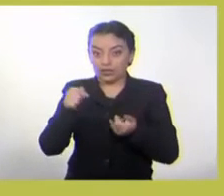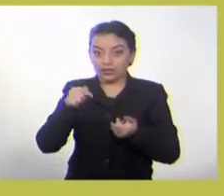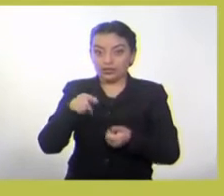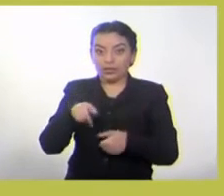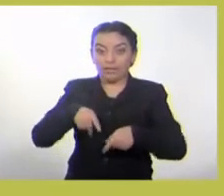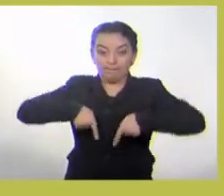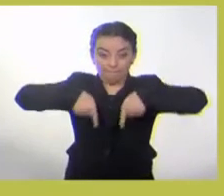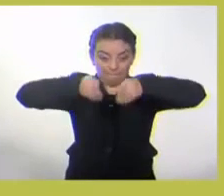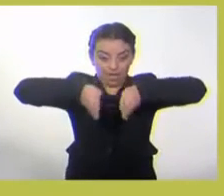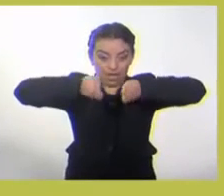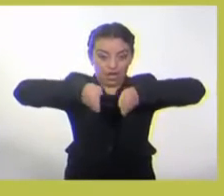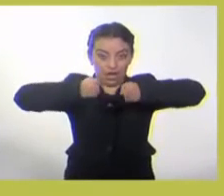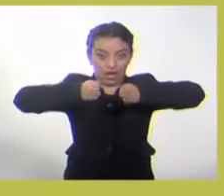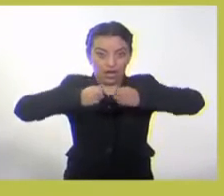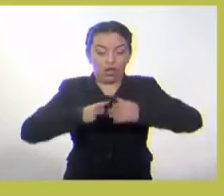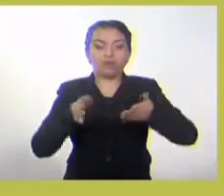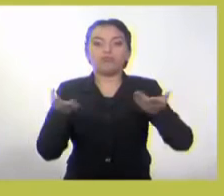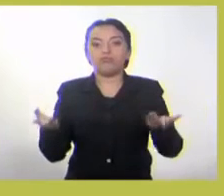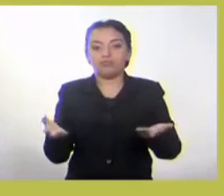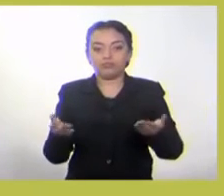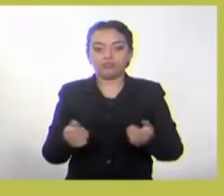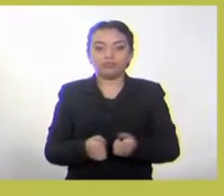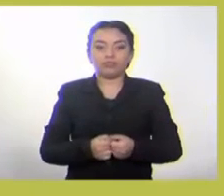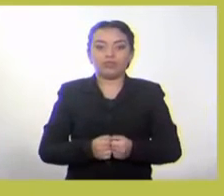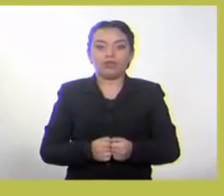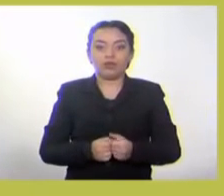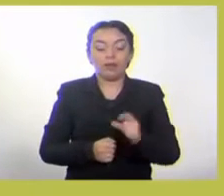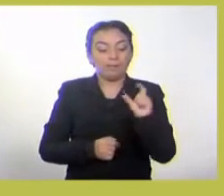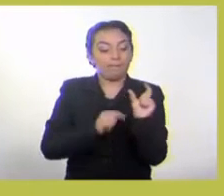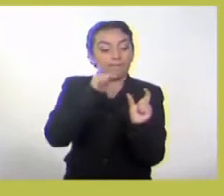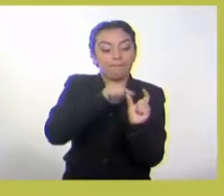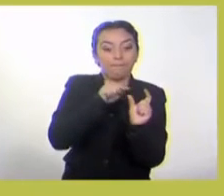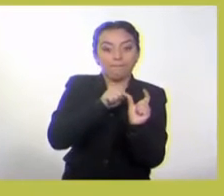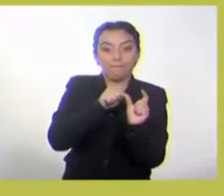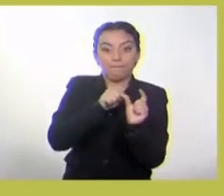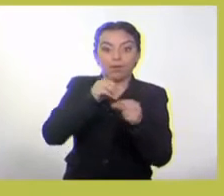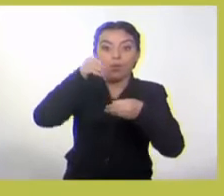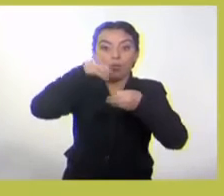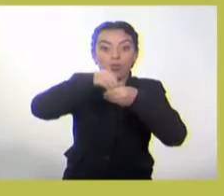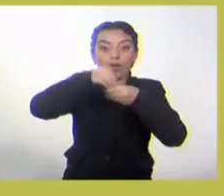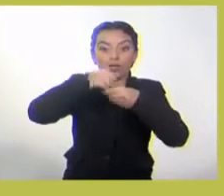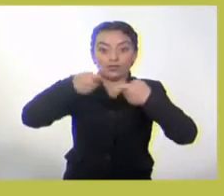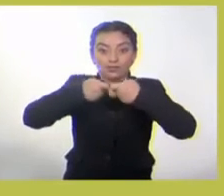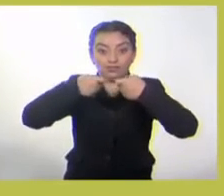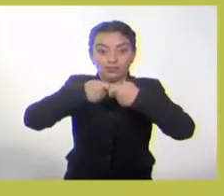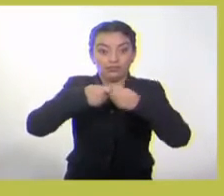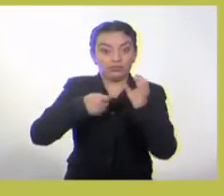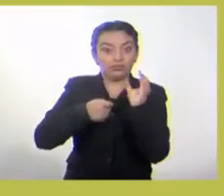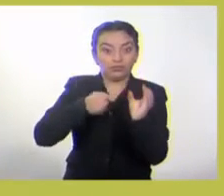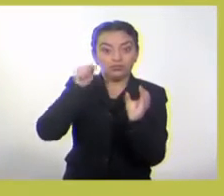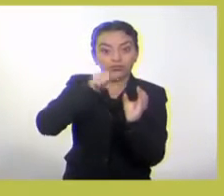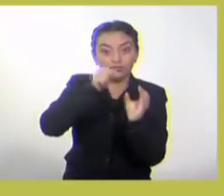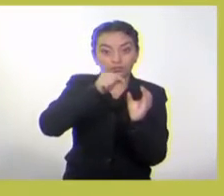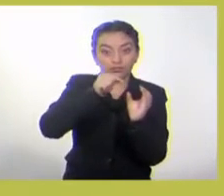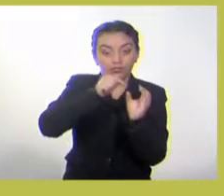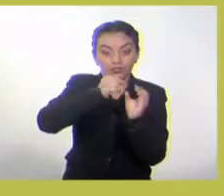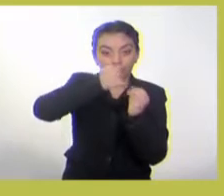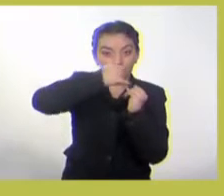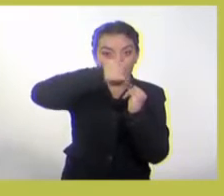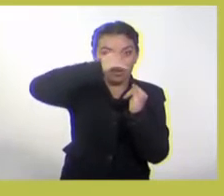siguiente. Nuevamente partimos desde la batería. El viaje continúa hasta llegar al